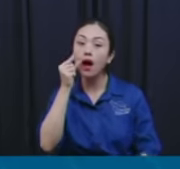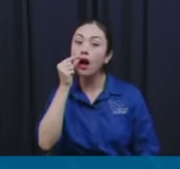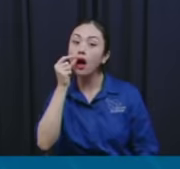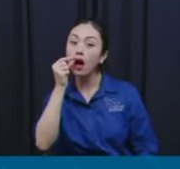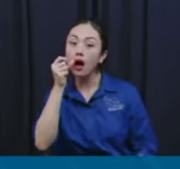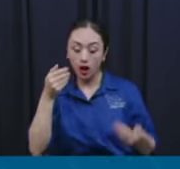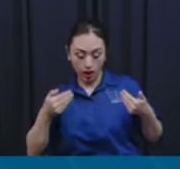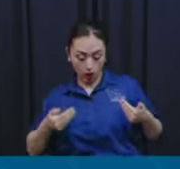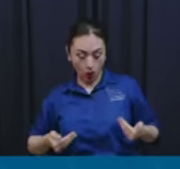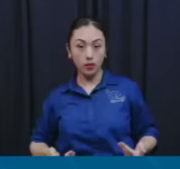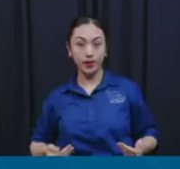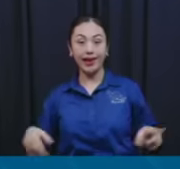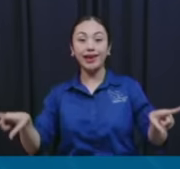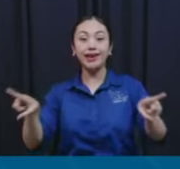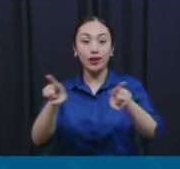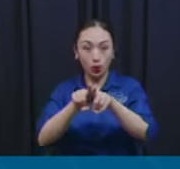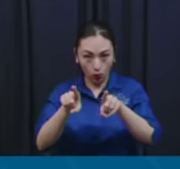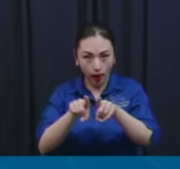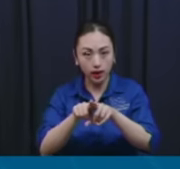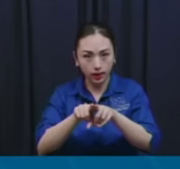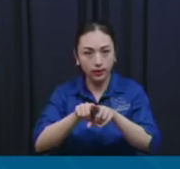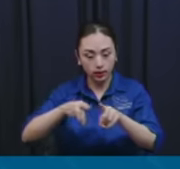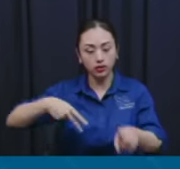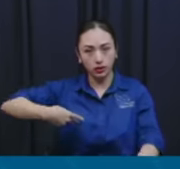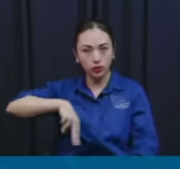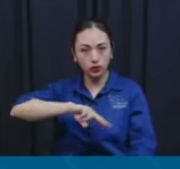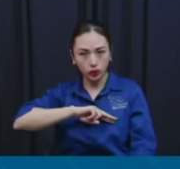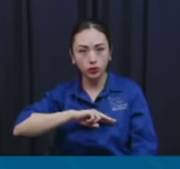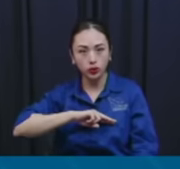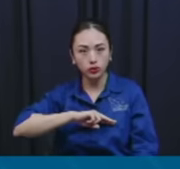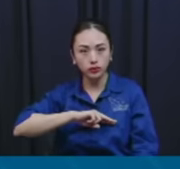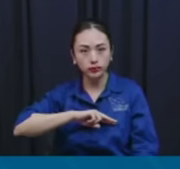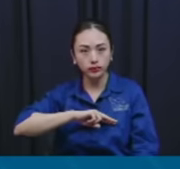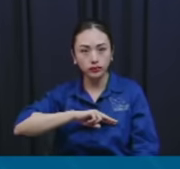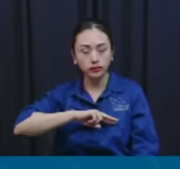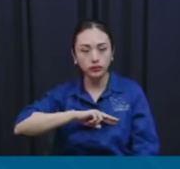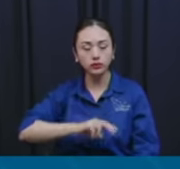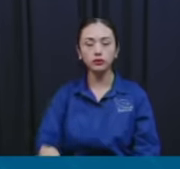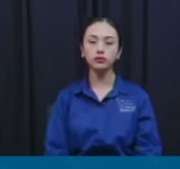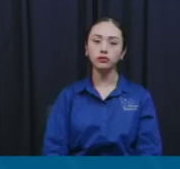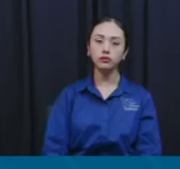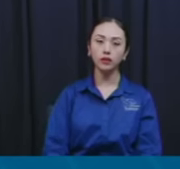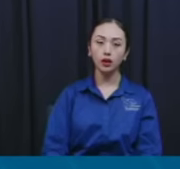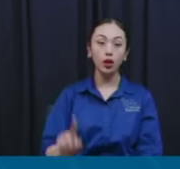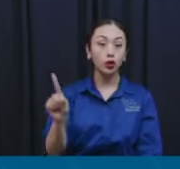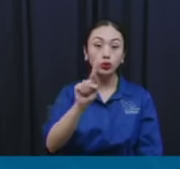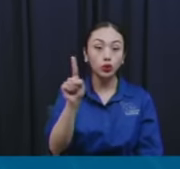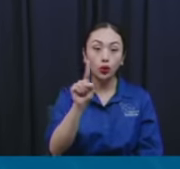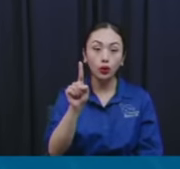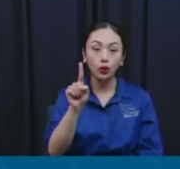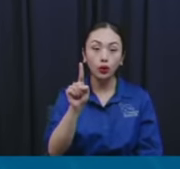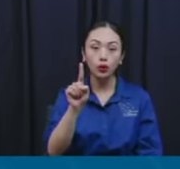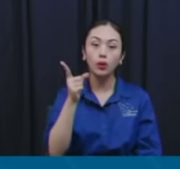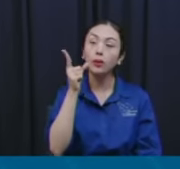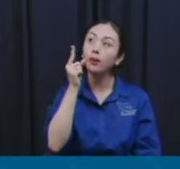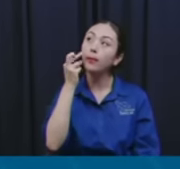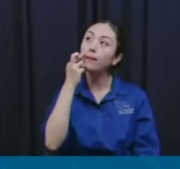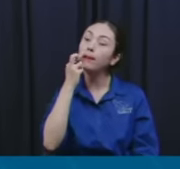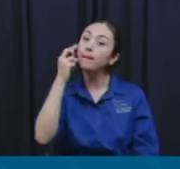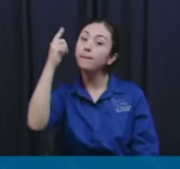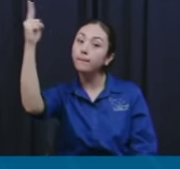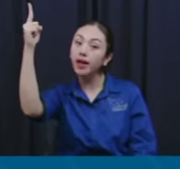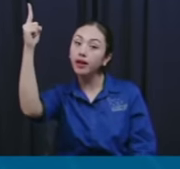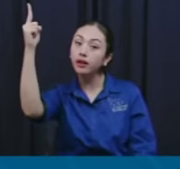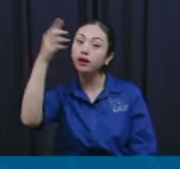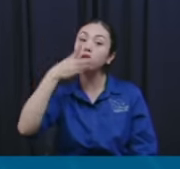conforme a nuestra semejanza no era no era el padre no era